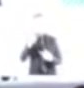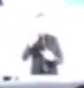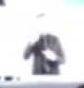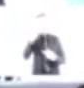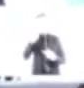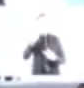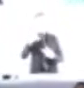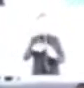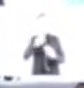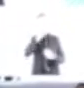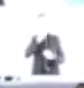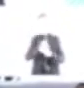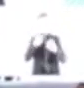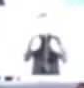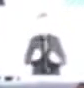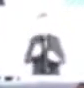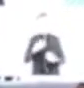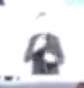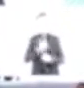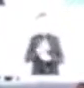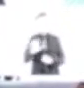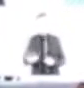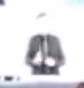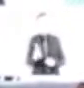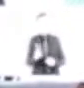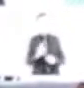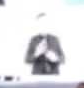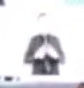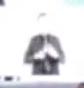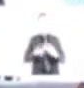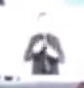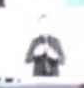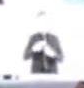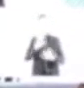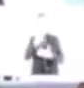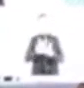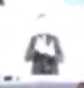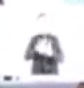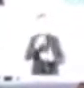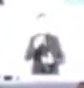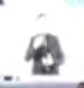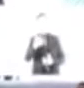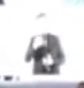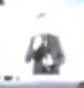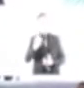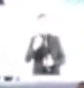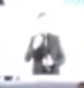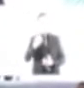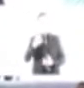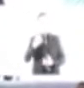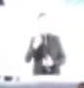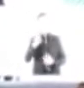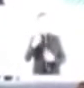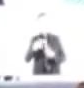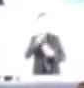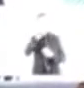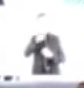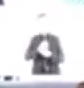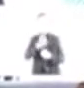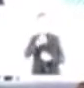Pública. Saludo también al contador público Salvador Martínez Bravo, secretario de la Transparencia y Rendición de